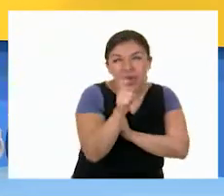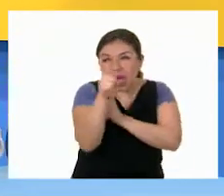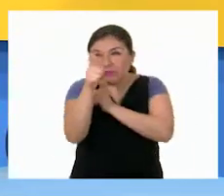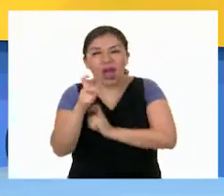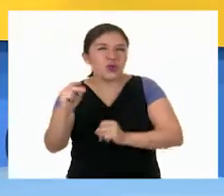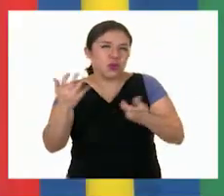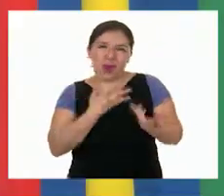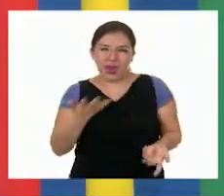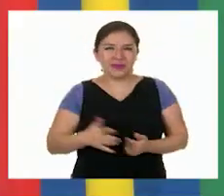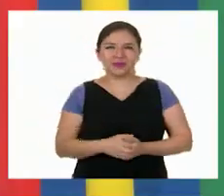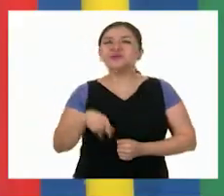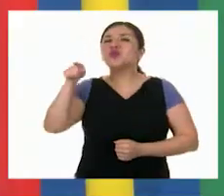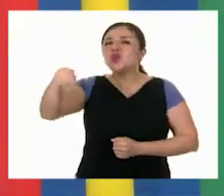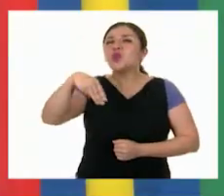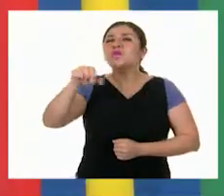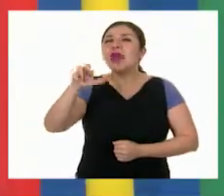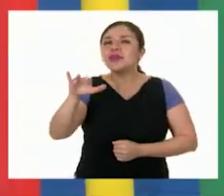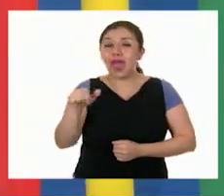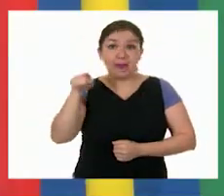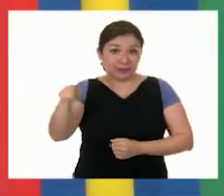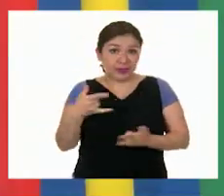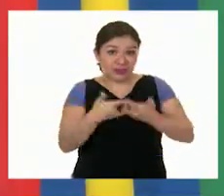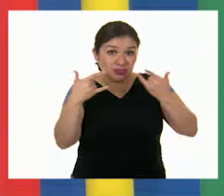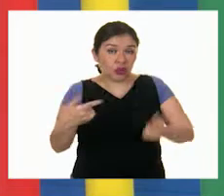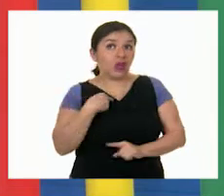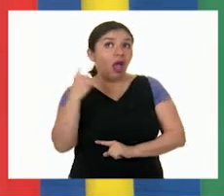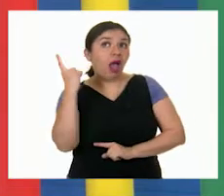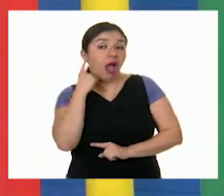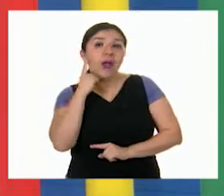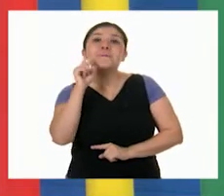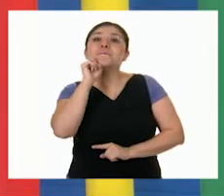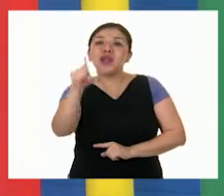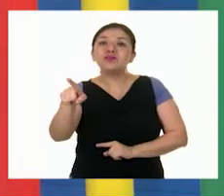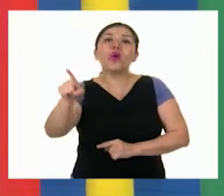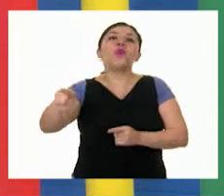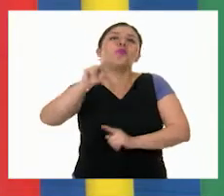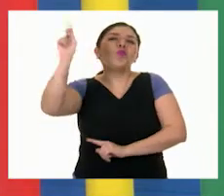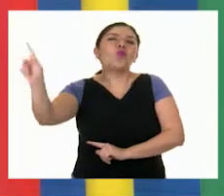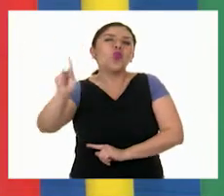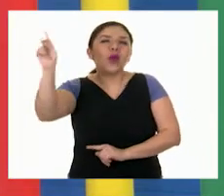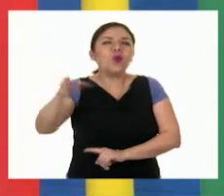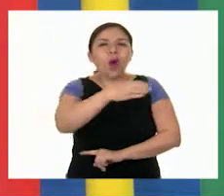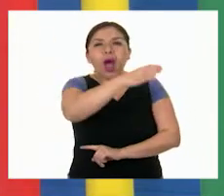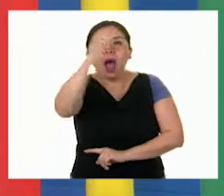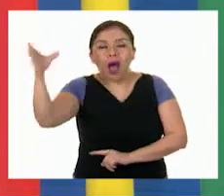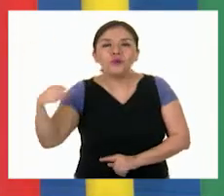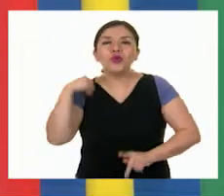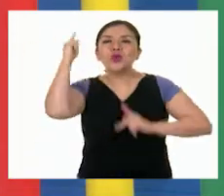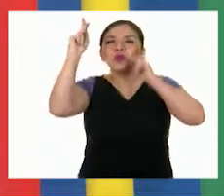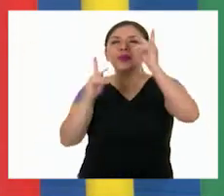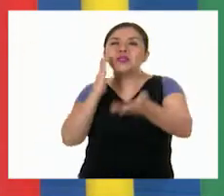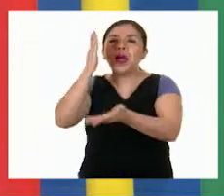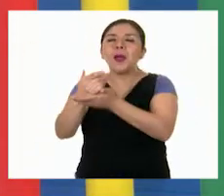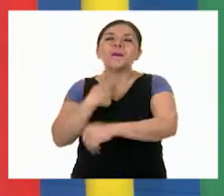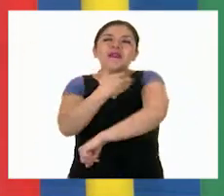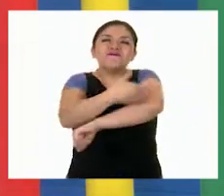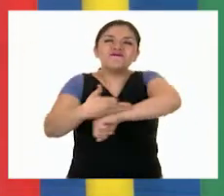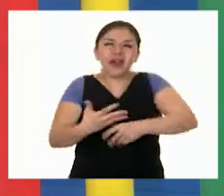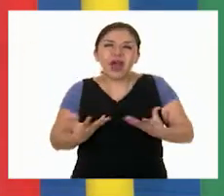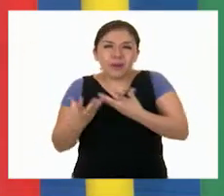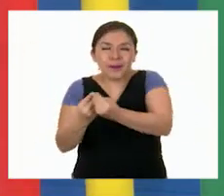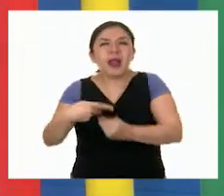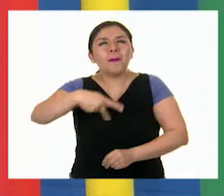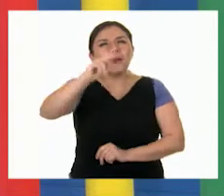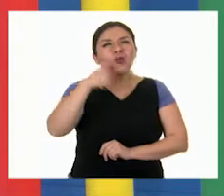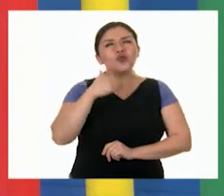¿Y tú, María? Ah, pues esta fábula la escuché justamente en provincia, en el campo, visitando a unos familiares. Pero